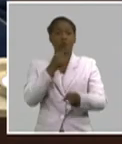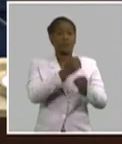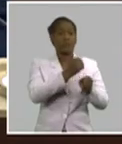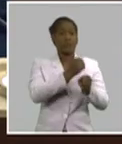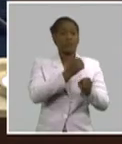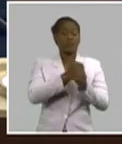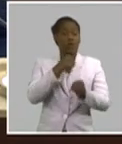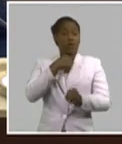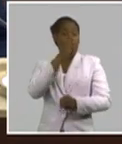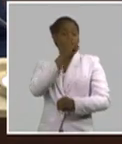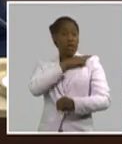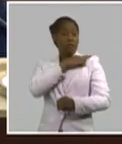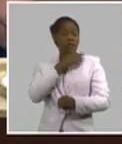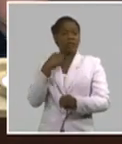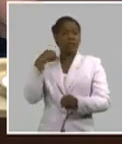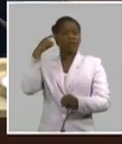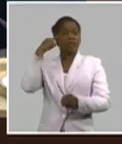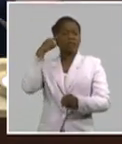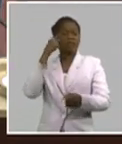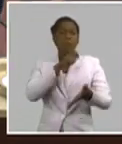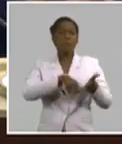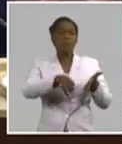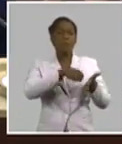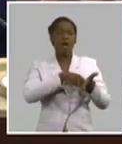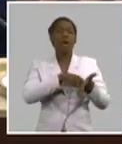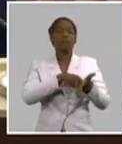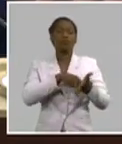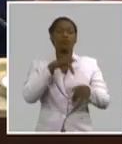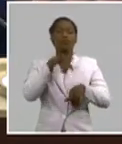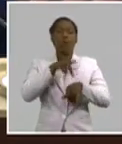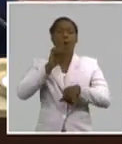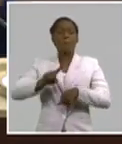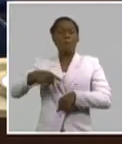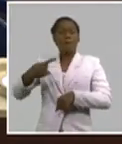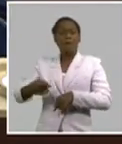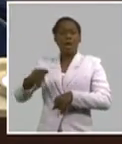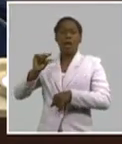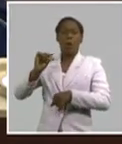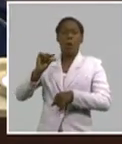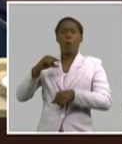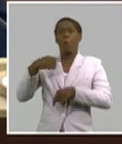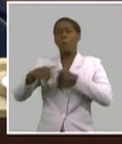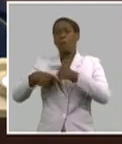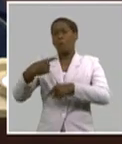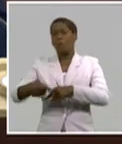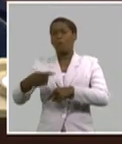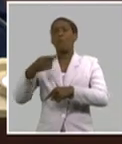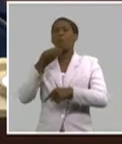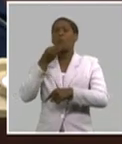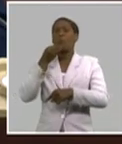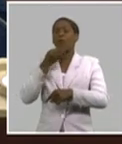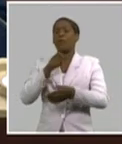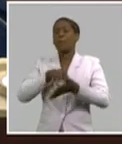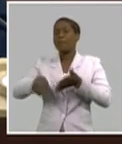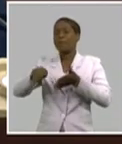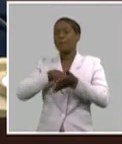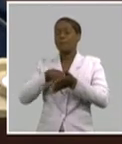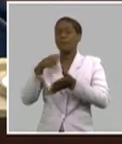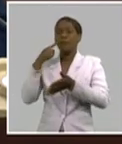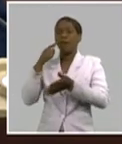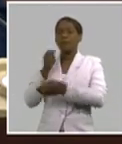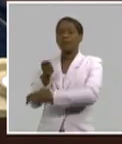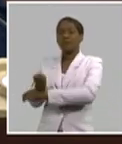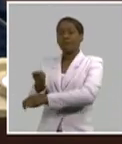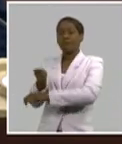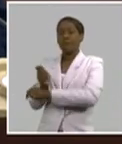preparación? ¿Cuándo voy a tener actividades? Y esto es un ciclo de gestión. Planifico, hago, verifico,